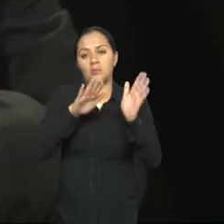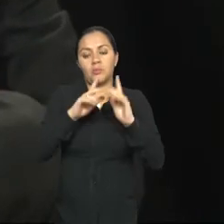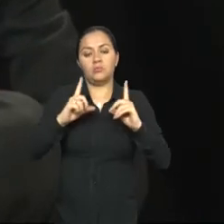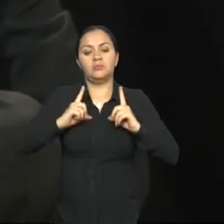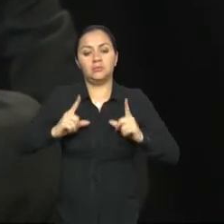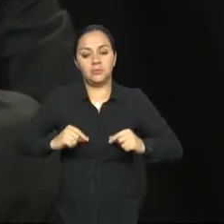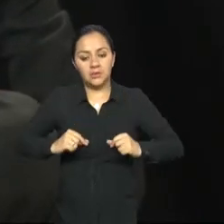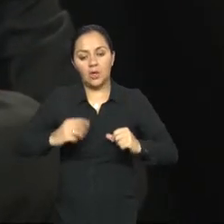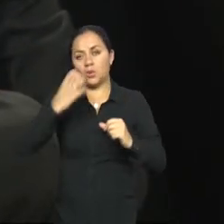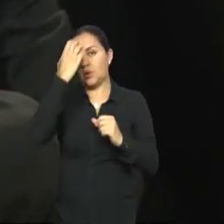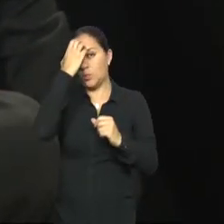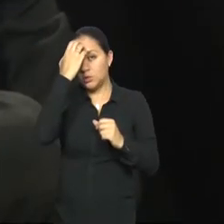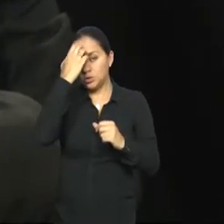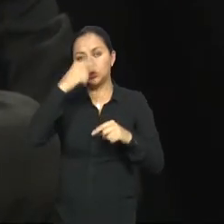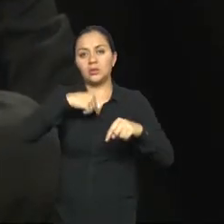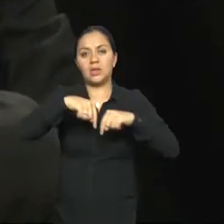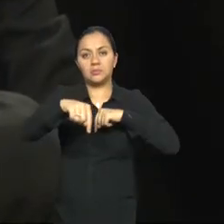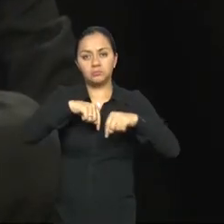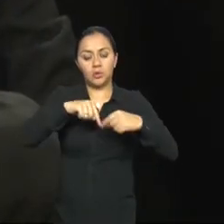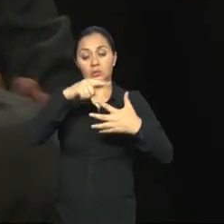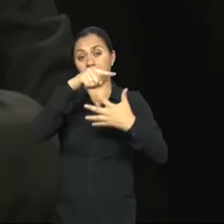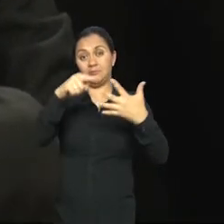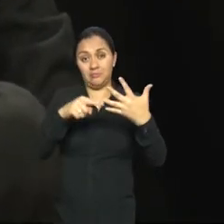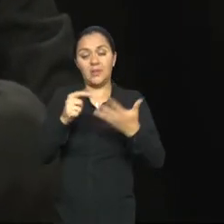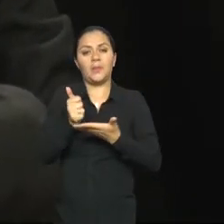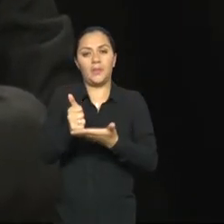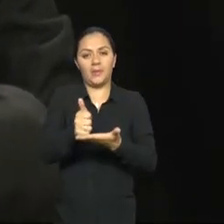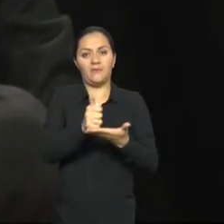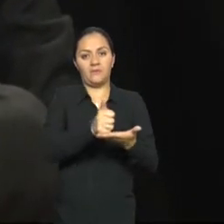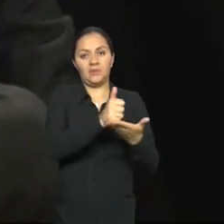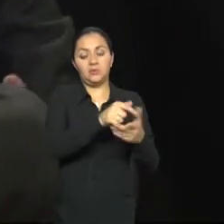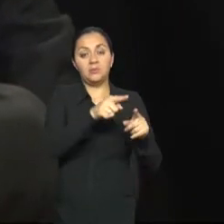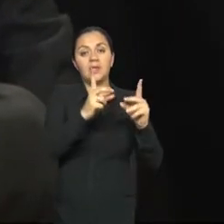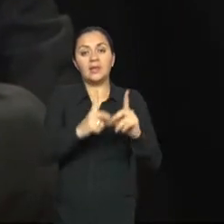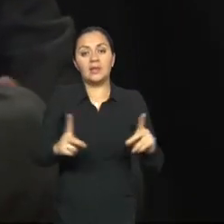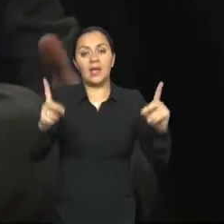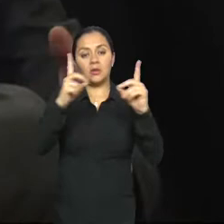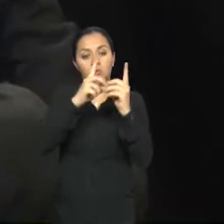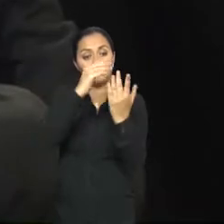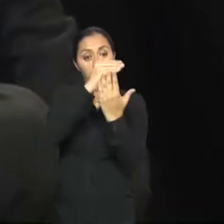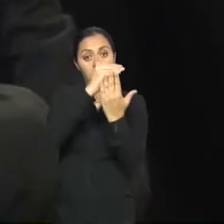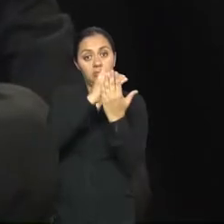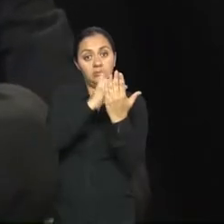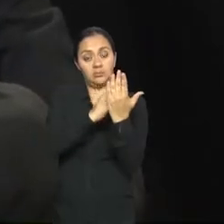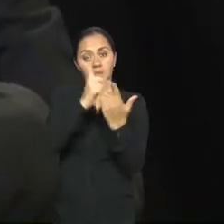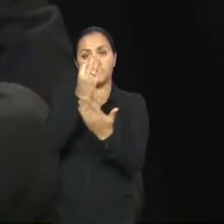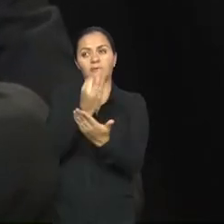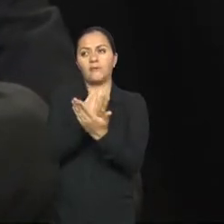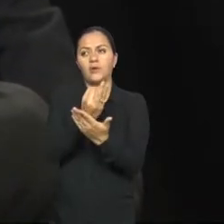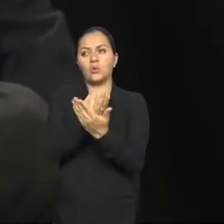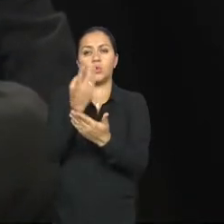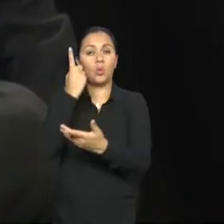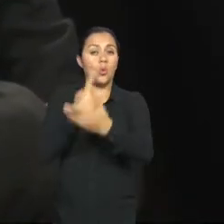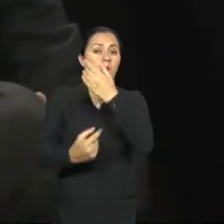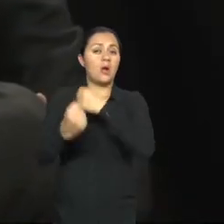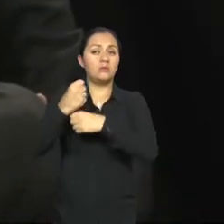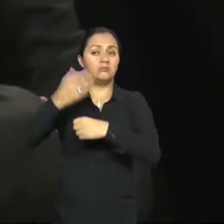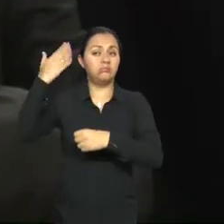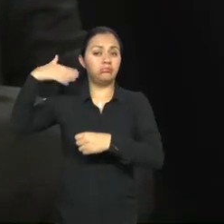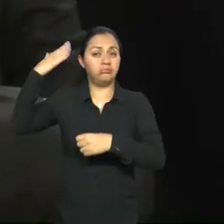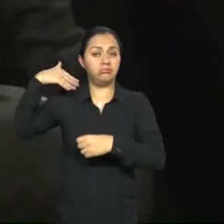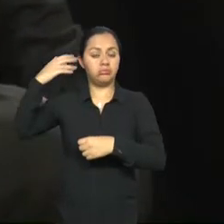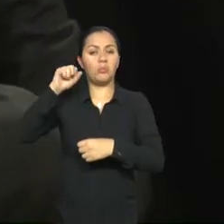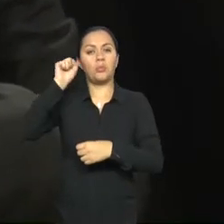salud, educación, transporte, movilidad, etcétera. Entonces, estos datos es que si tú has tenido una facturación desde años de atrás, puedes